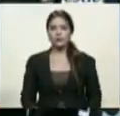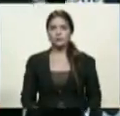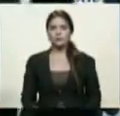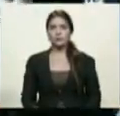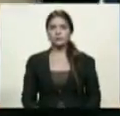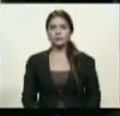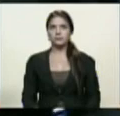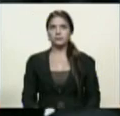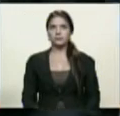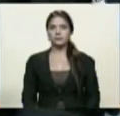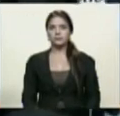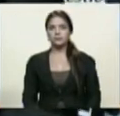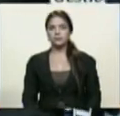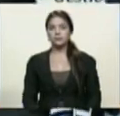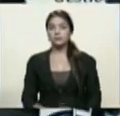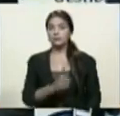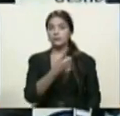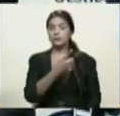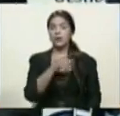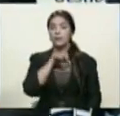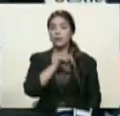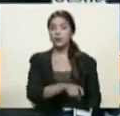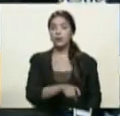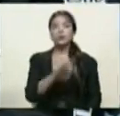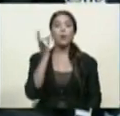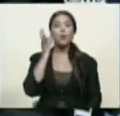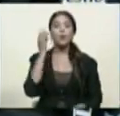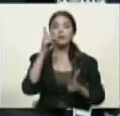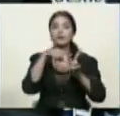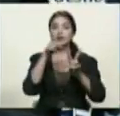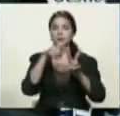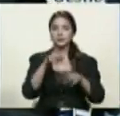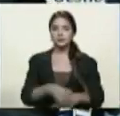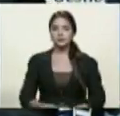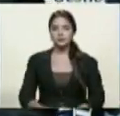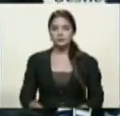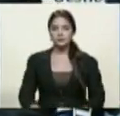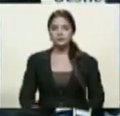a cargo de andrea lópez de venezolana de televisión